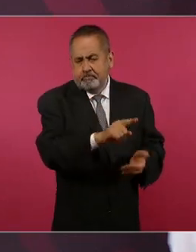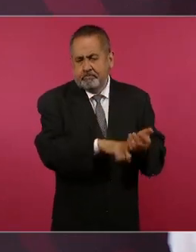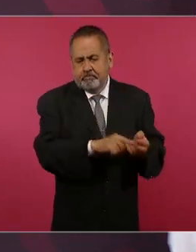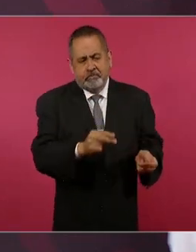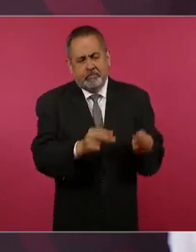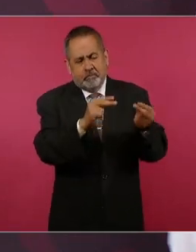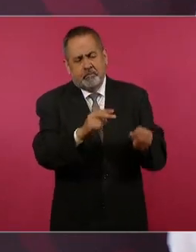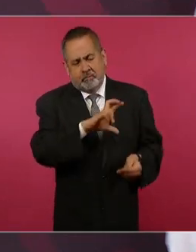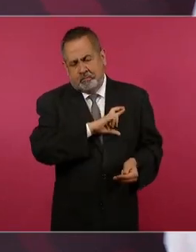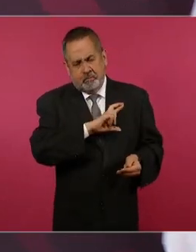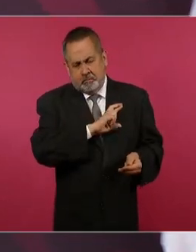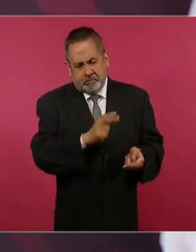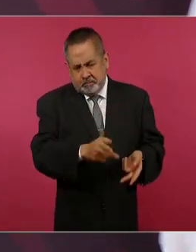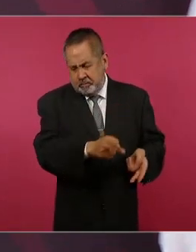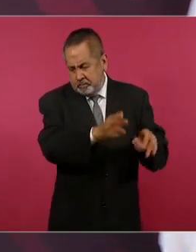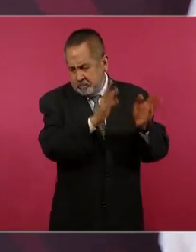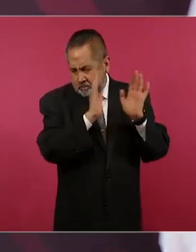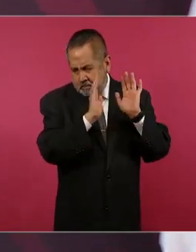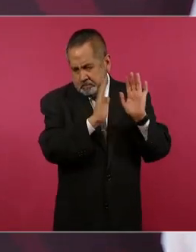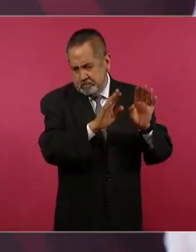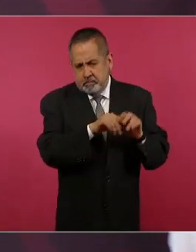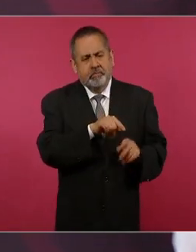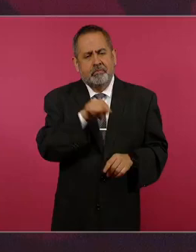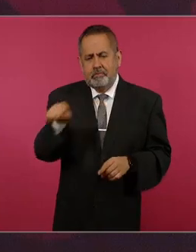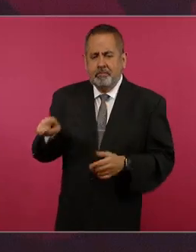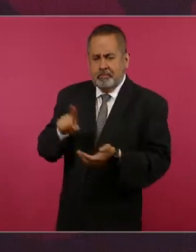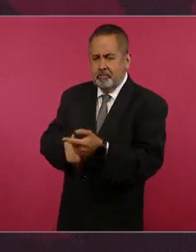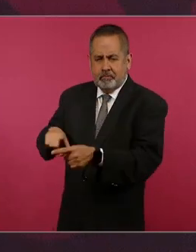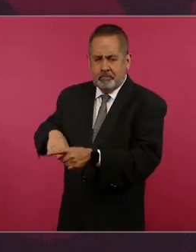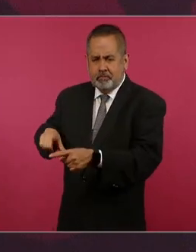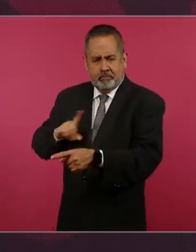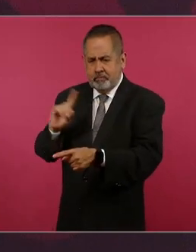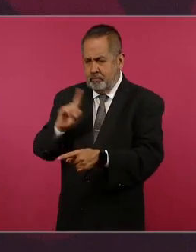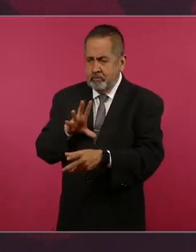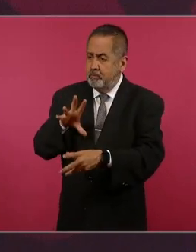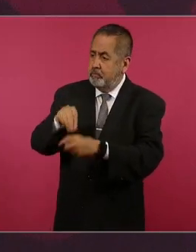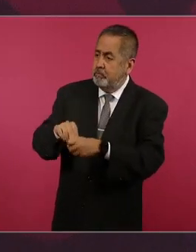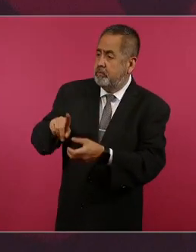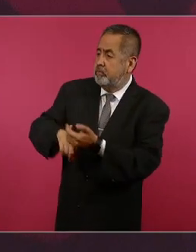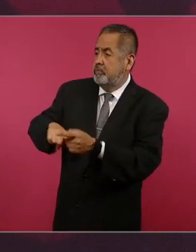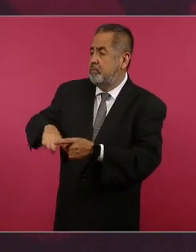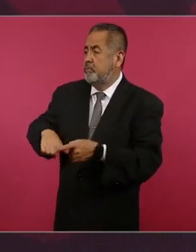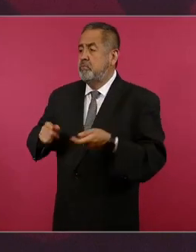a otra cosa, no al servicio público.